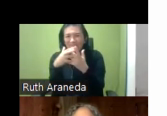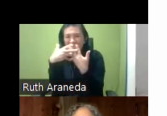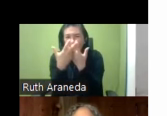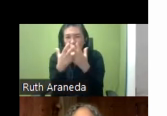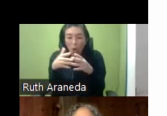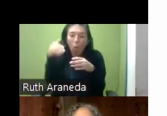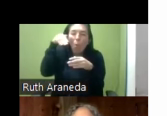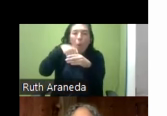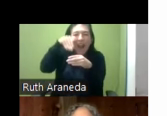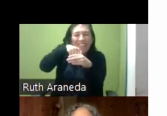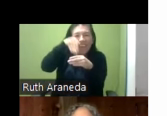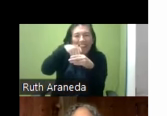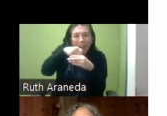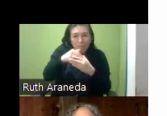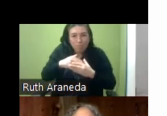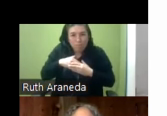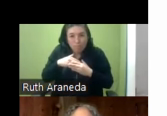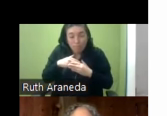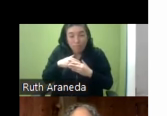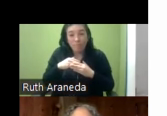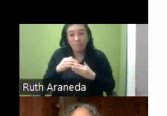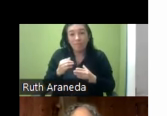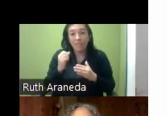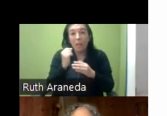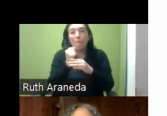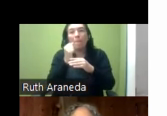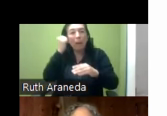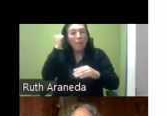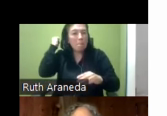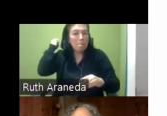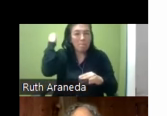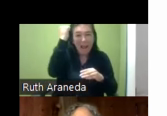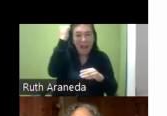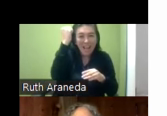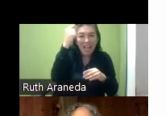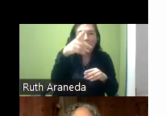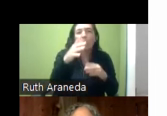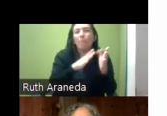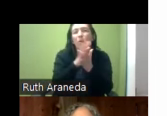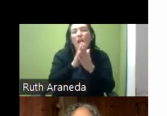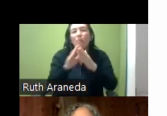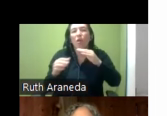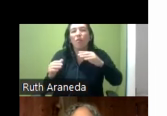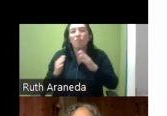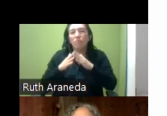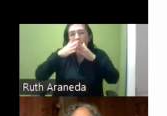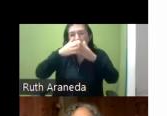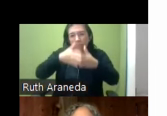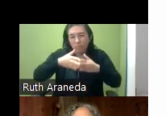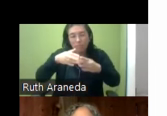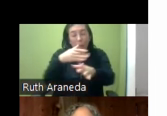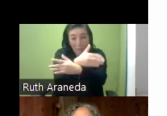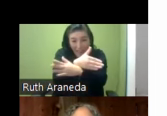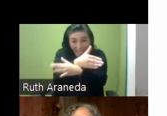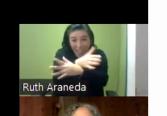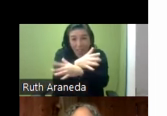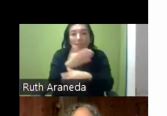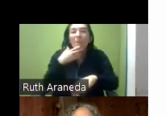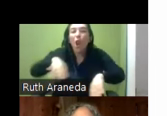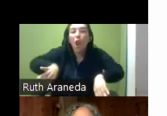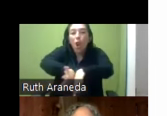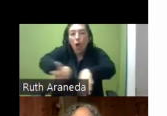cuenta, el arpón se usaba para la caza de cetáceos y lobos marinos. Y acá abajo, en